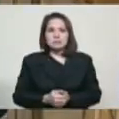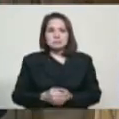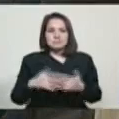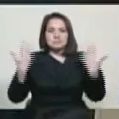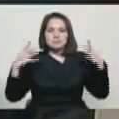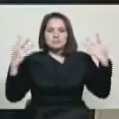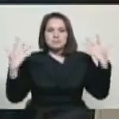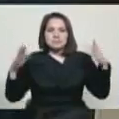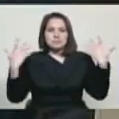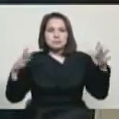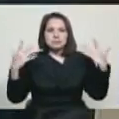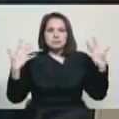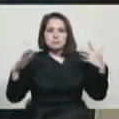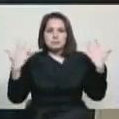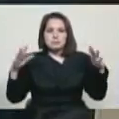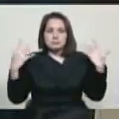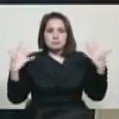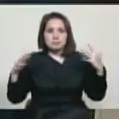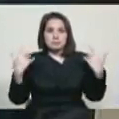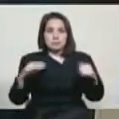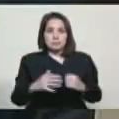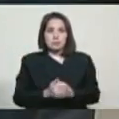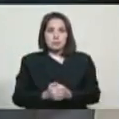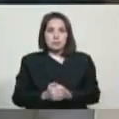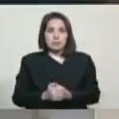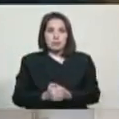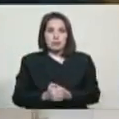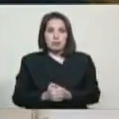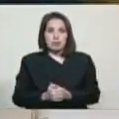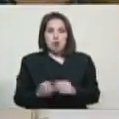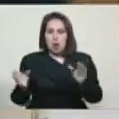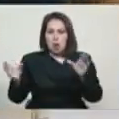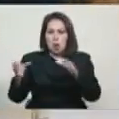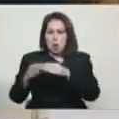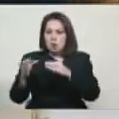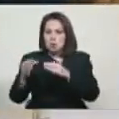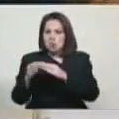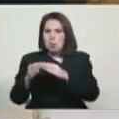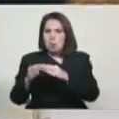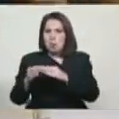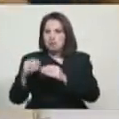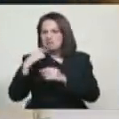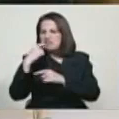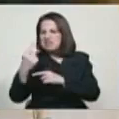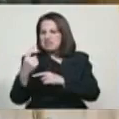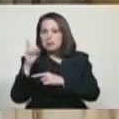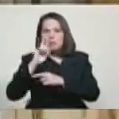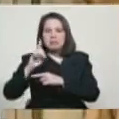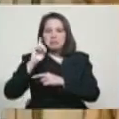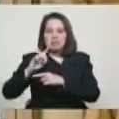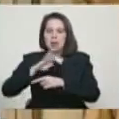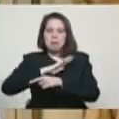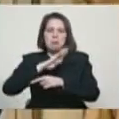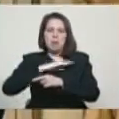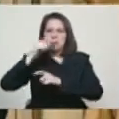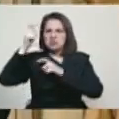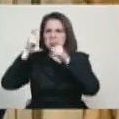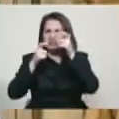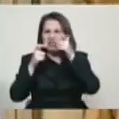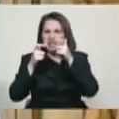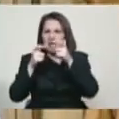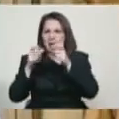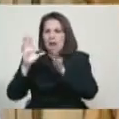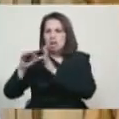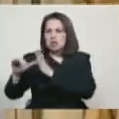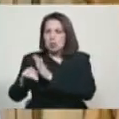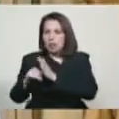Que nadie se llame engaño por corruptos disfrazados de chavista originario. Por favor, que Dios